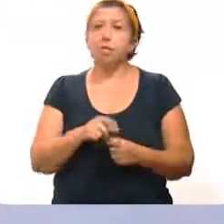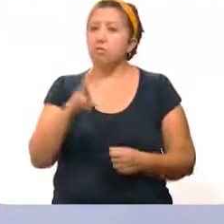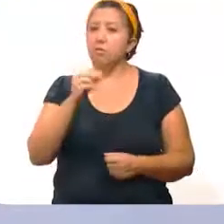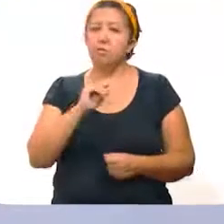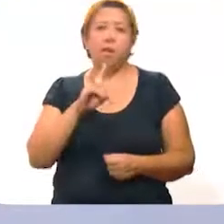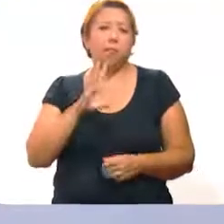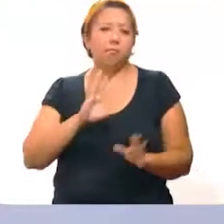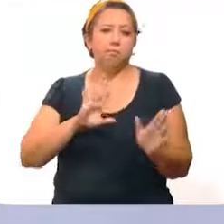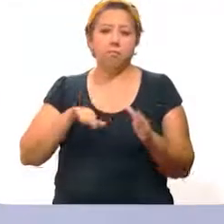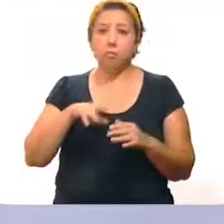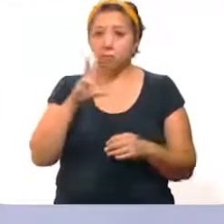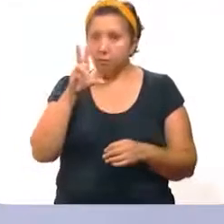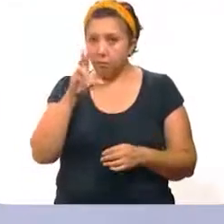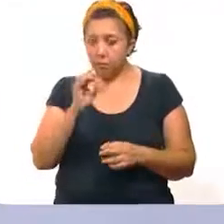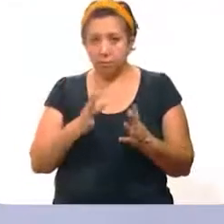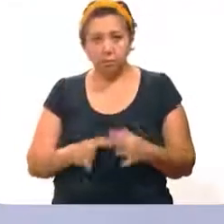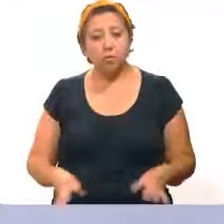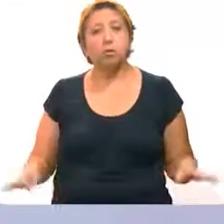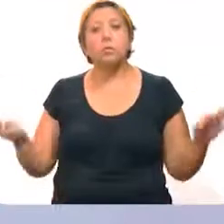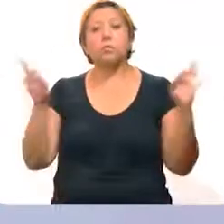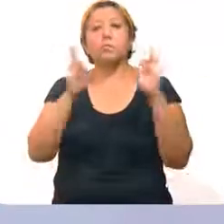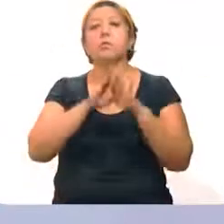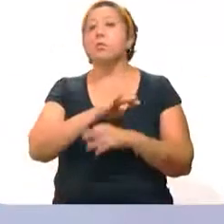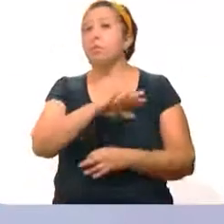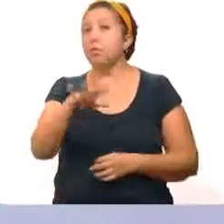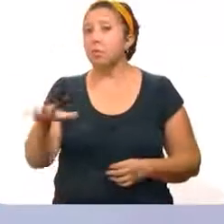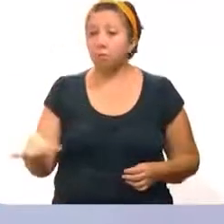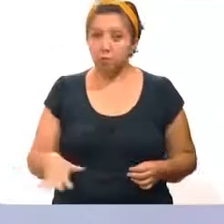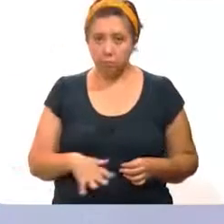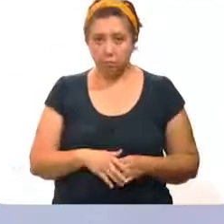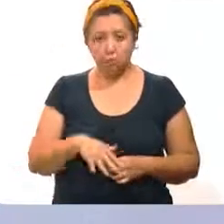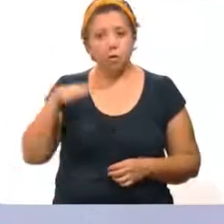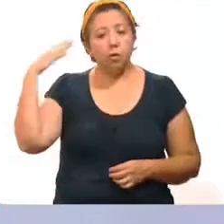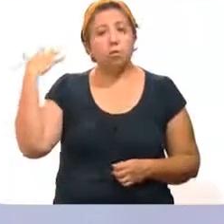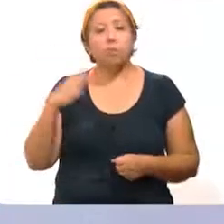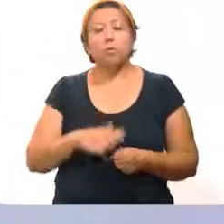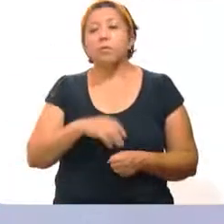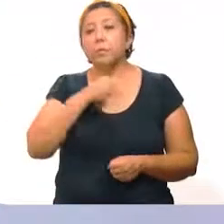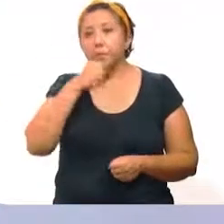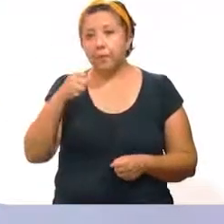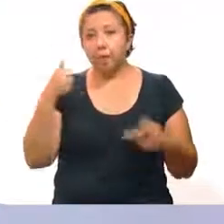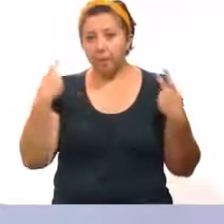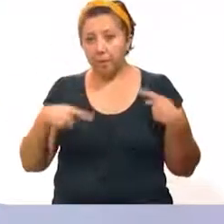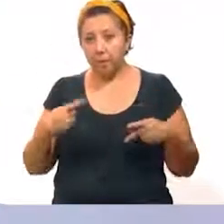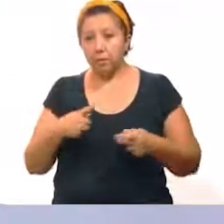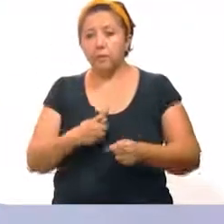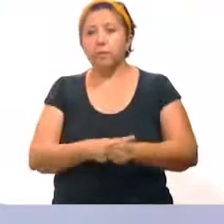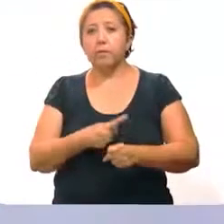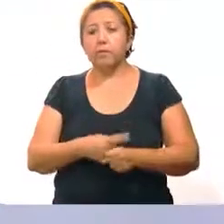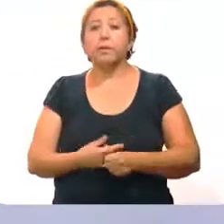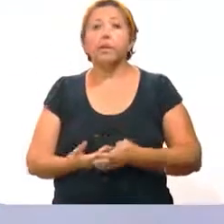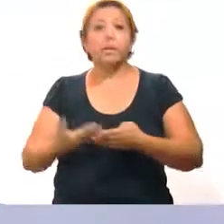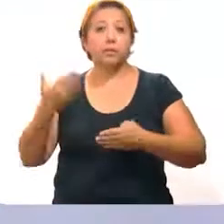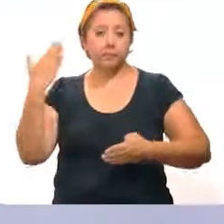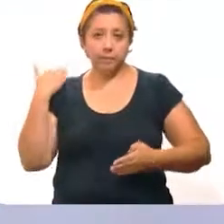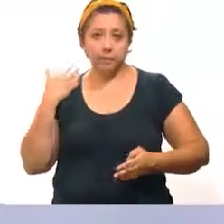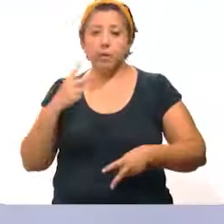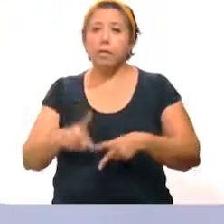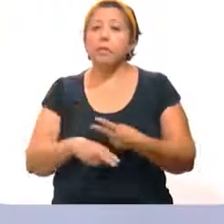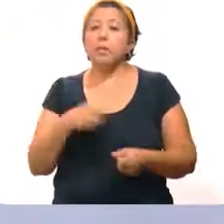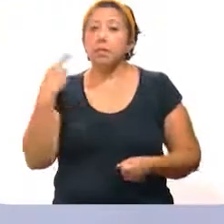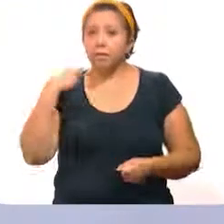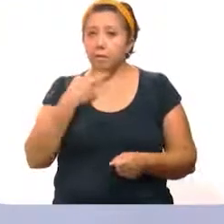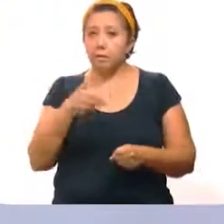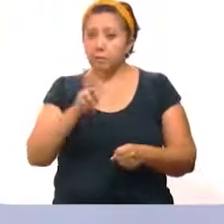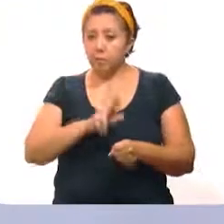de bajar la guardia. Es muy importante que todos, en especial los adultos mayores o personas con enfermedades previas, acudan de